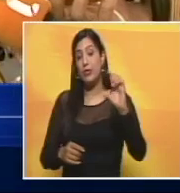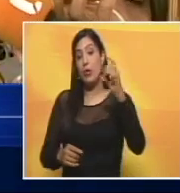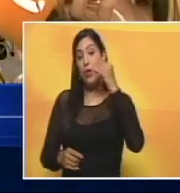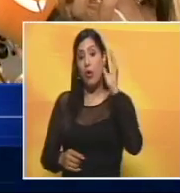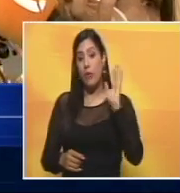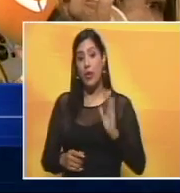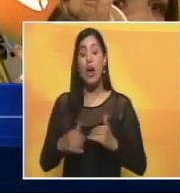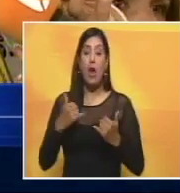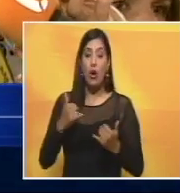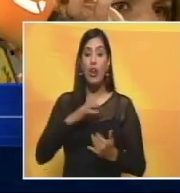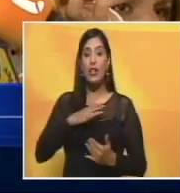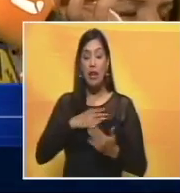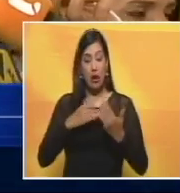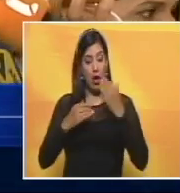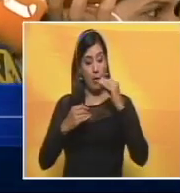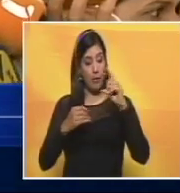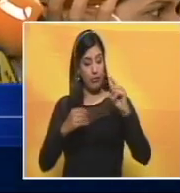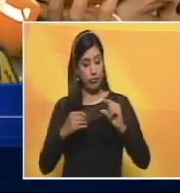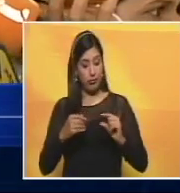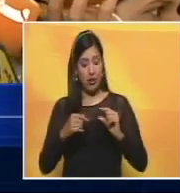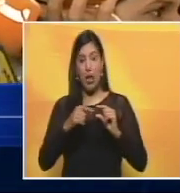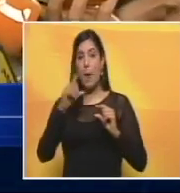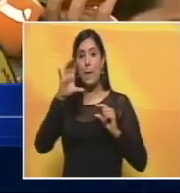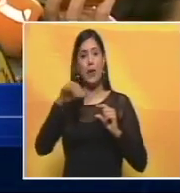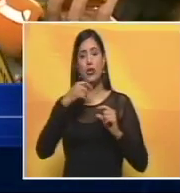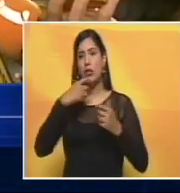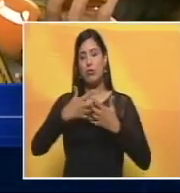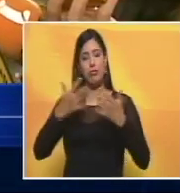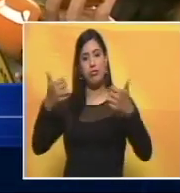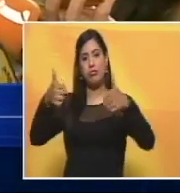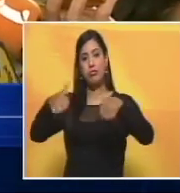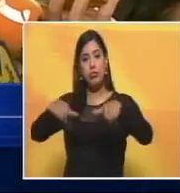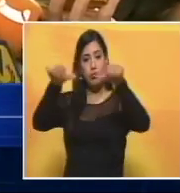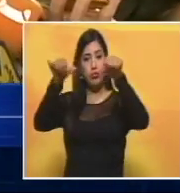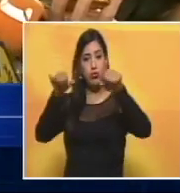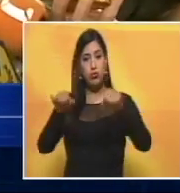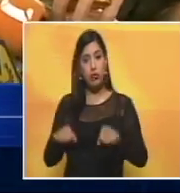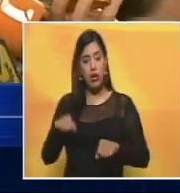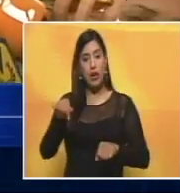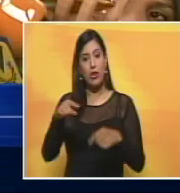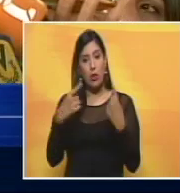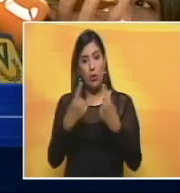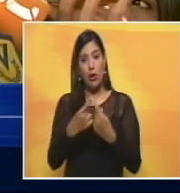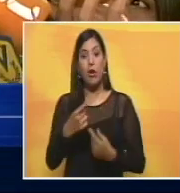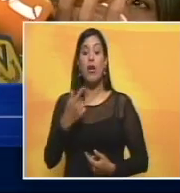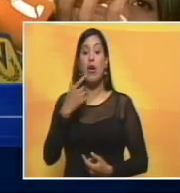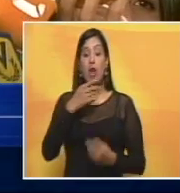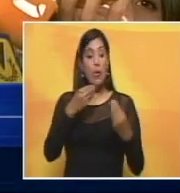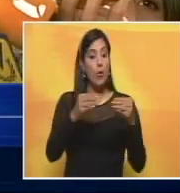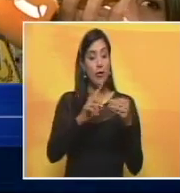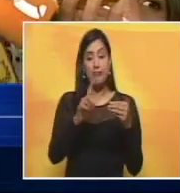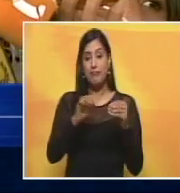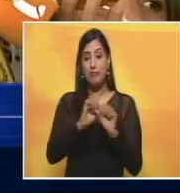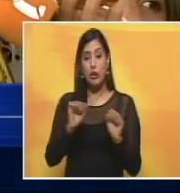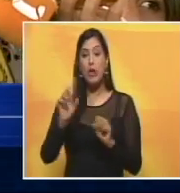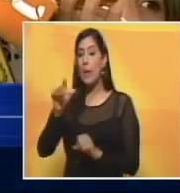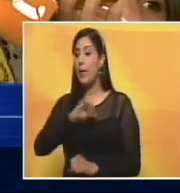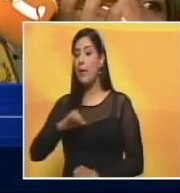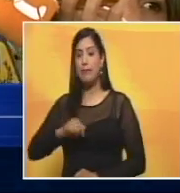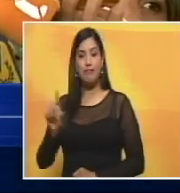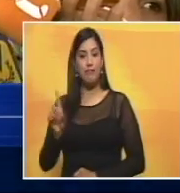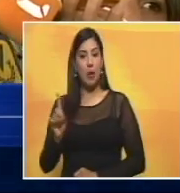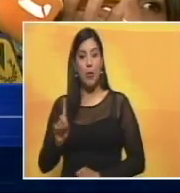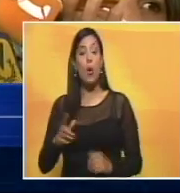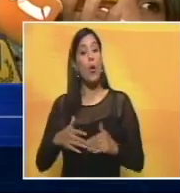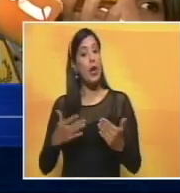los precios se van a ubicar por debajo de los costos y nadie va a estar en capacidad de producir en esas condiciones, ni los públicos ni los privados. Es